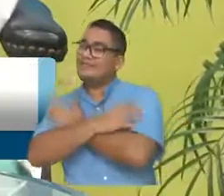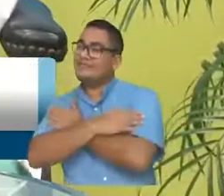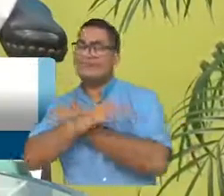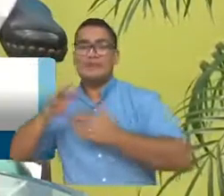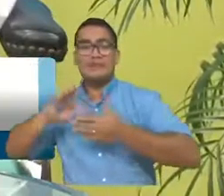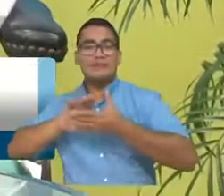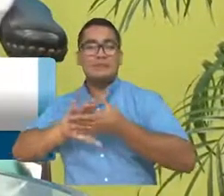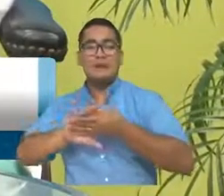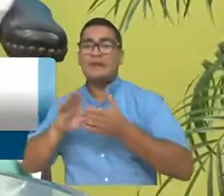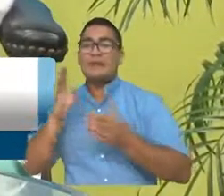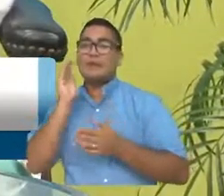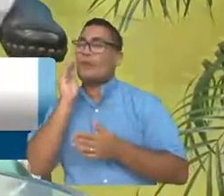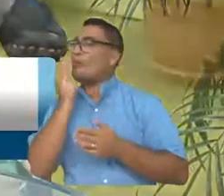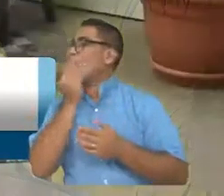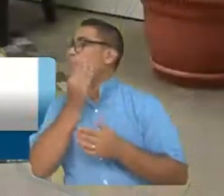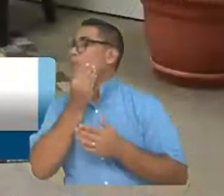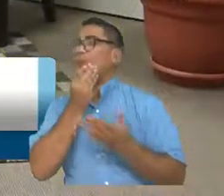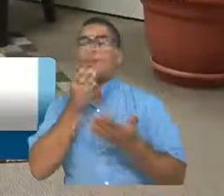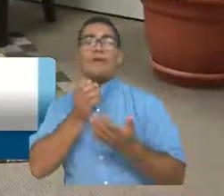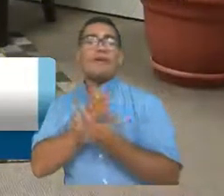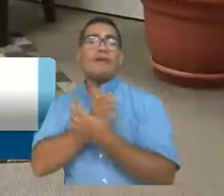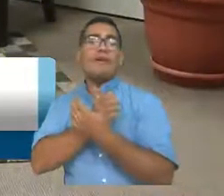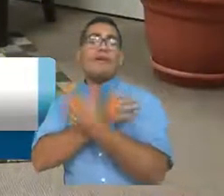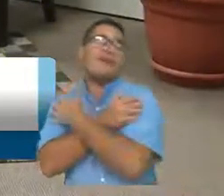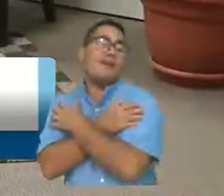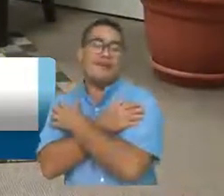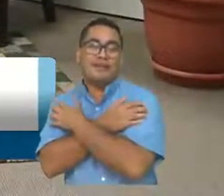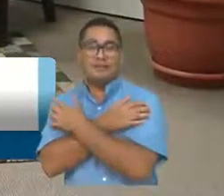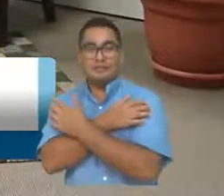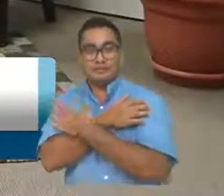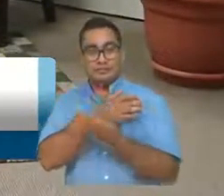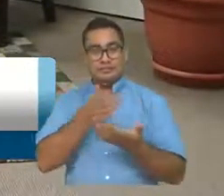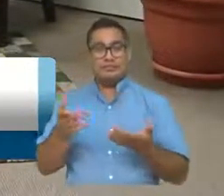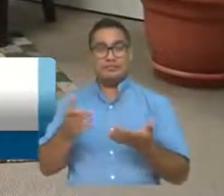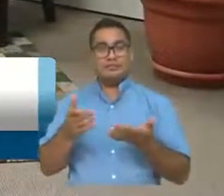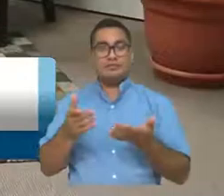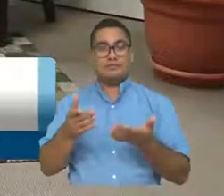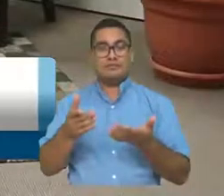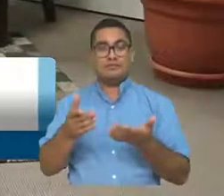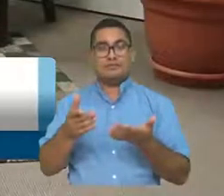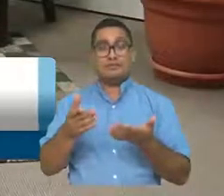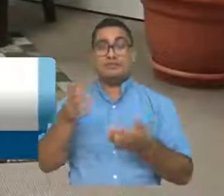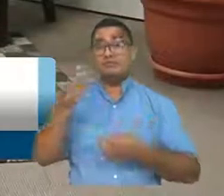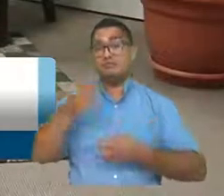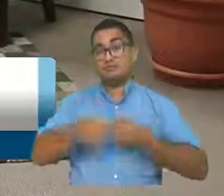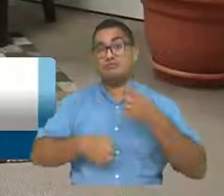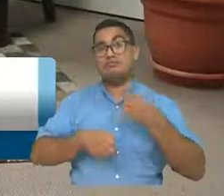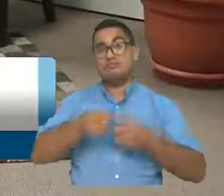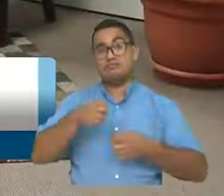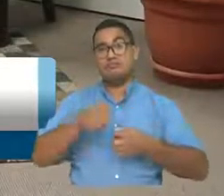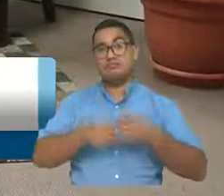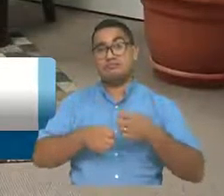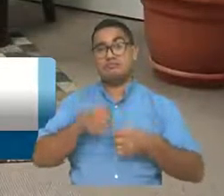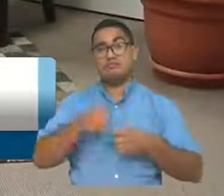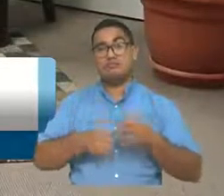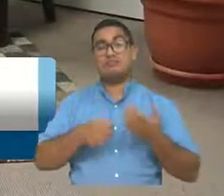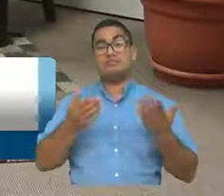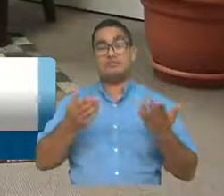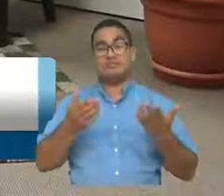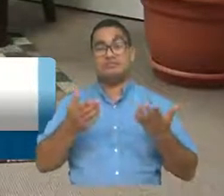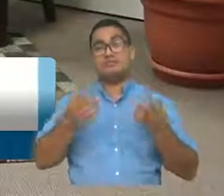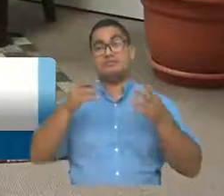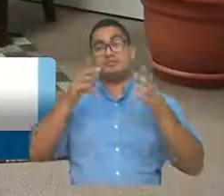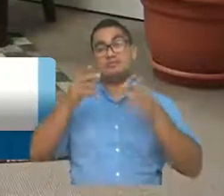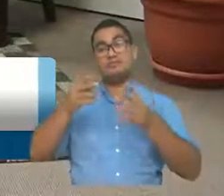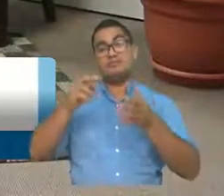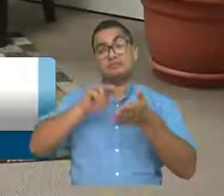ya estaba adentro, ya la había saludado, porque no tomamos el distanciamiento social, se nos olvida